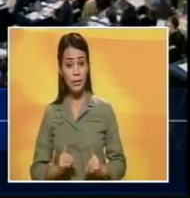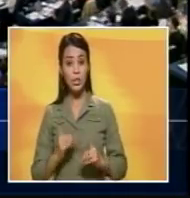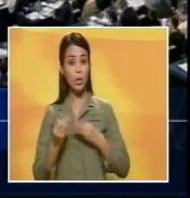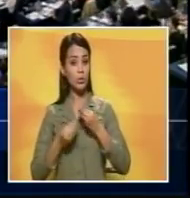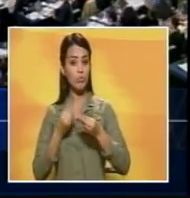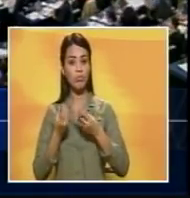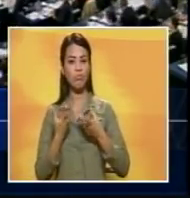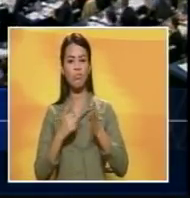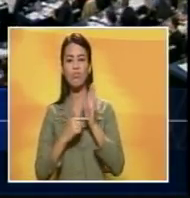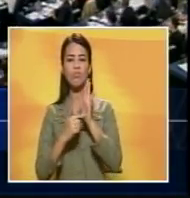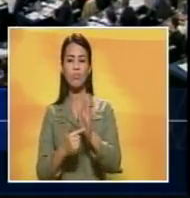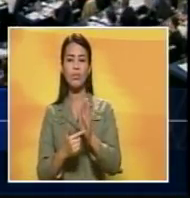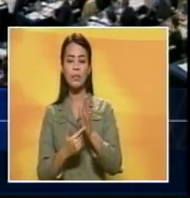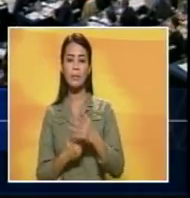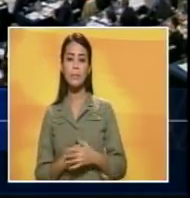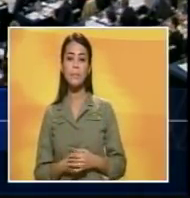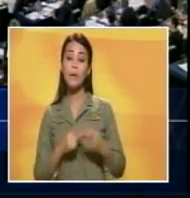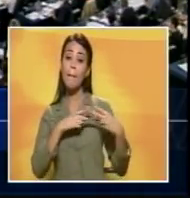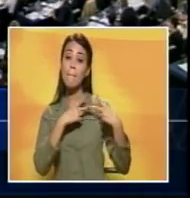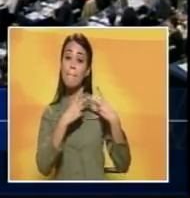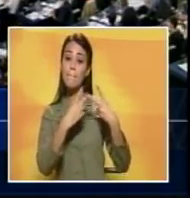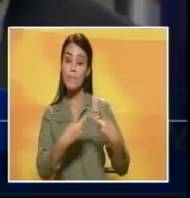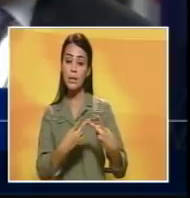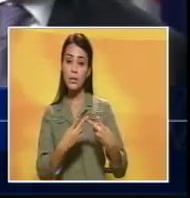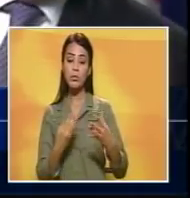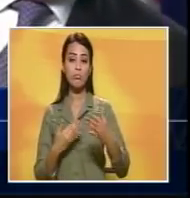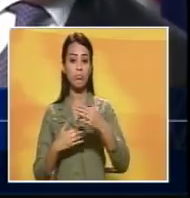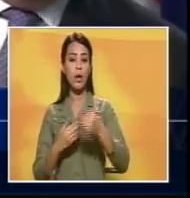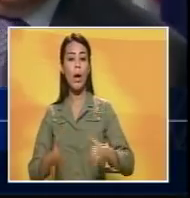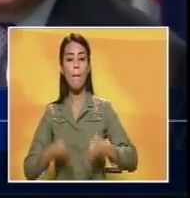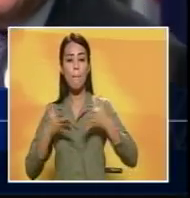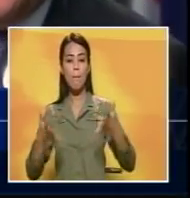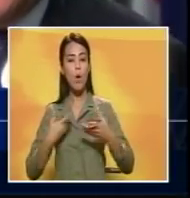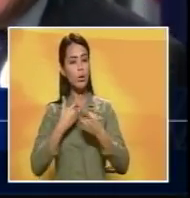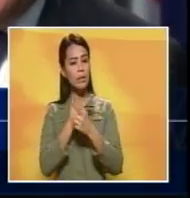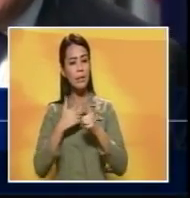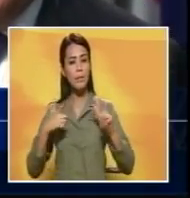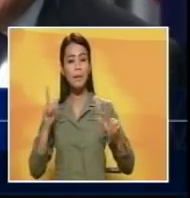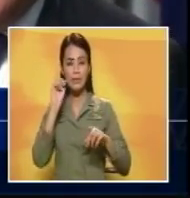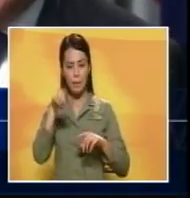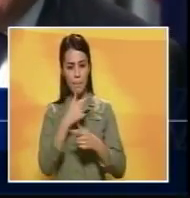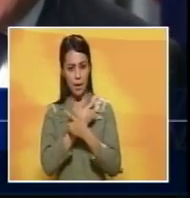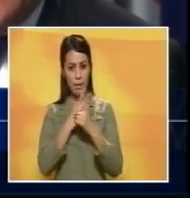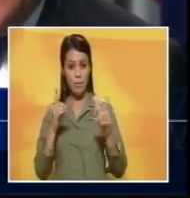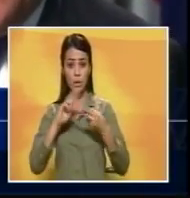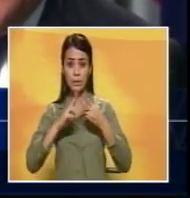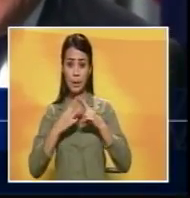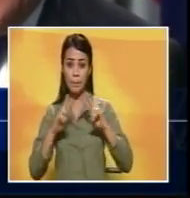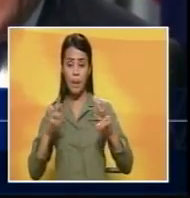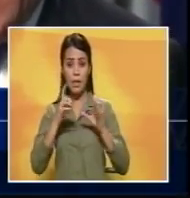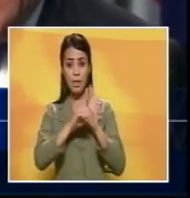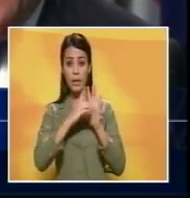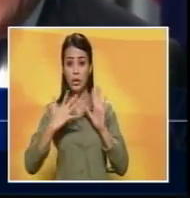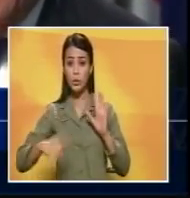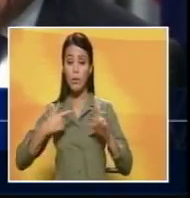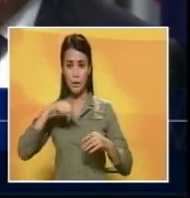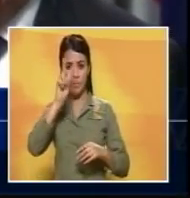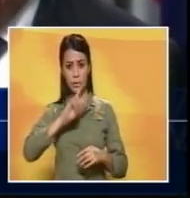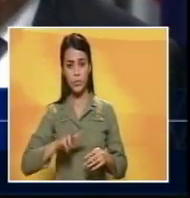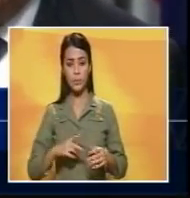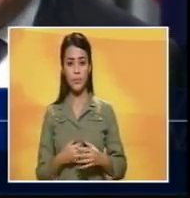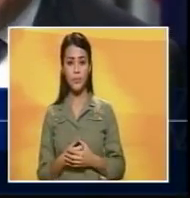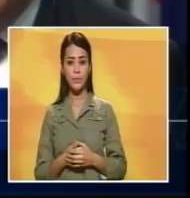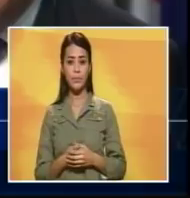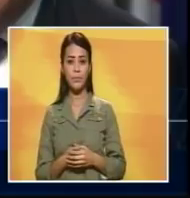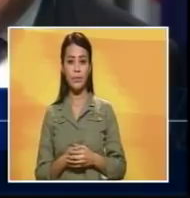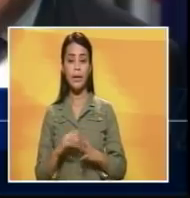de un gesto de alto valor simbólico que contribuirá a restaurar la libertad y la democracia, la paz y derechos humanos en Venezuela.